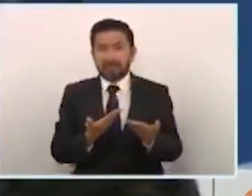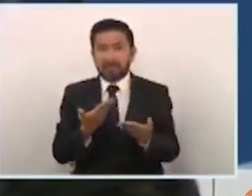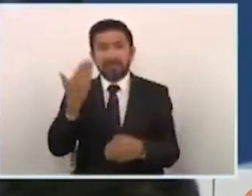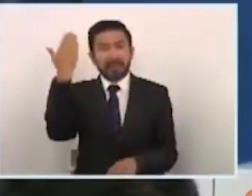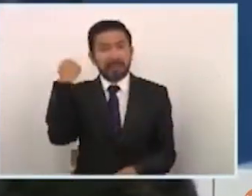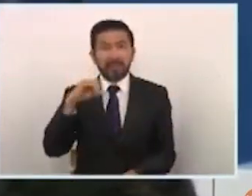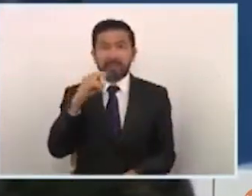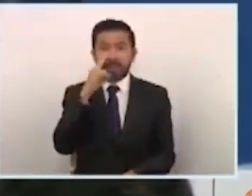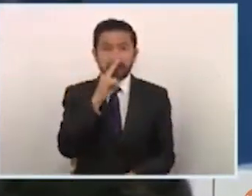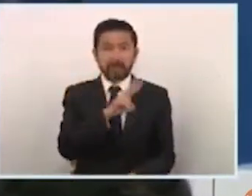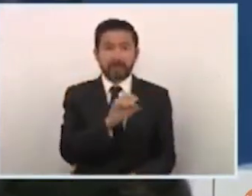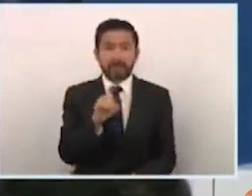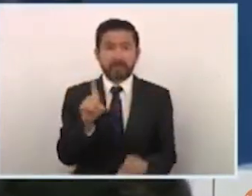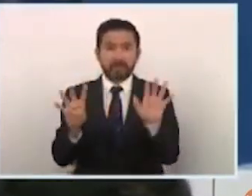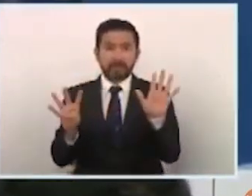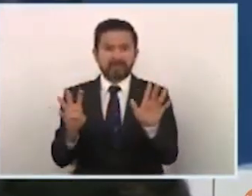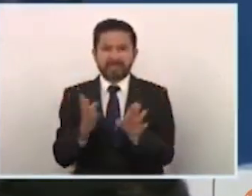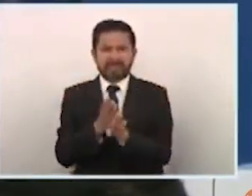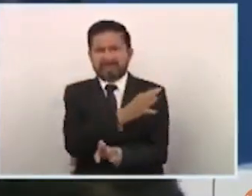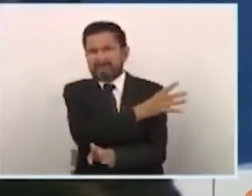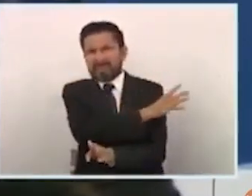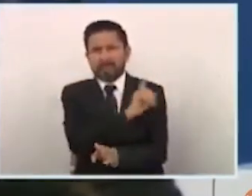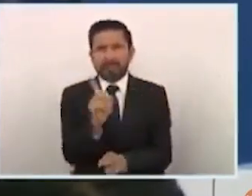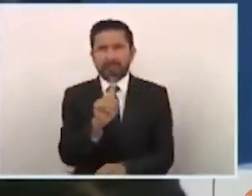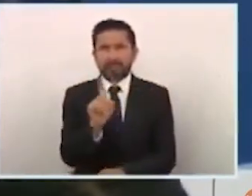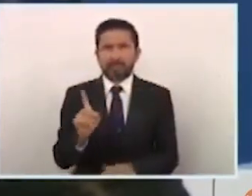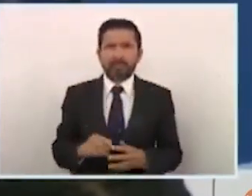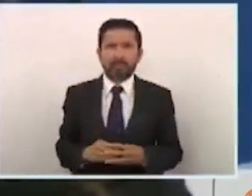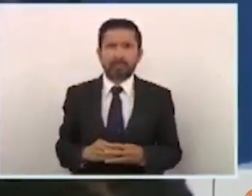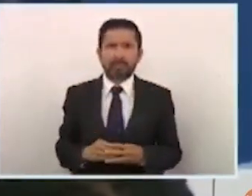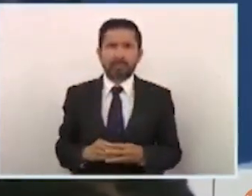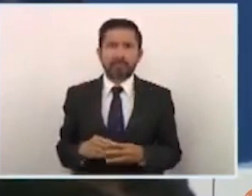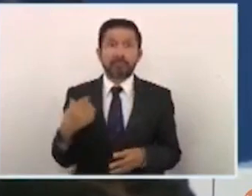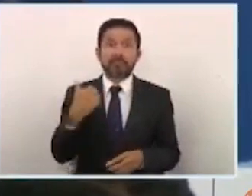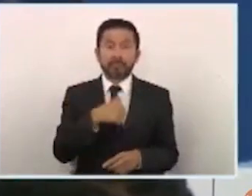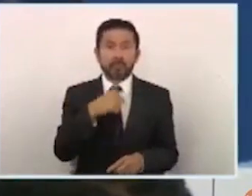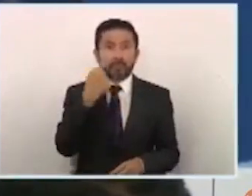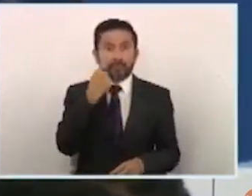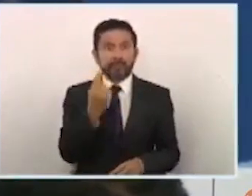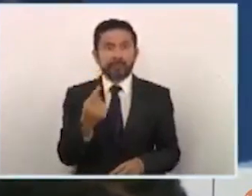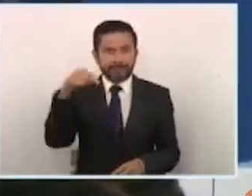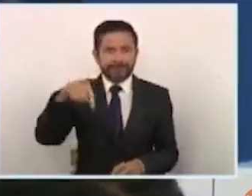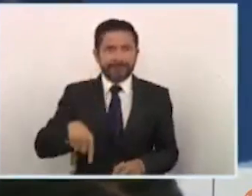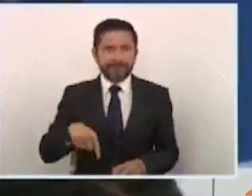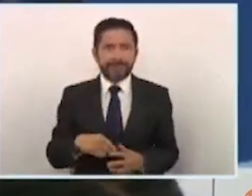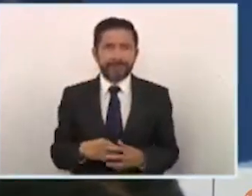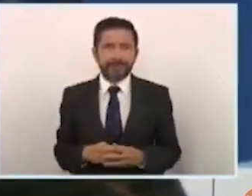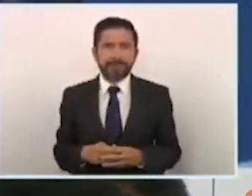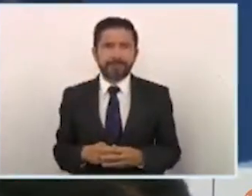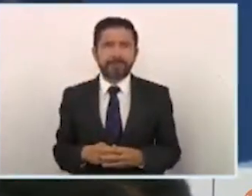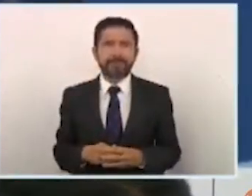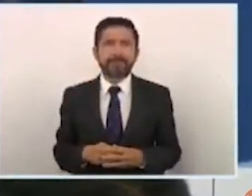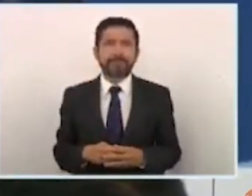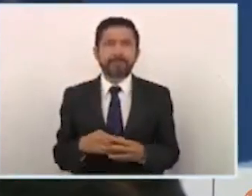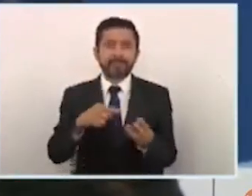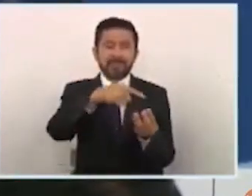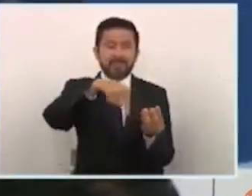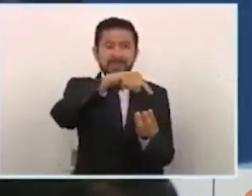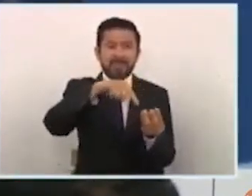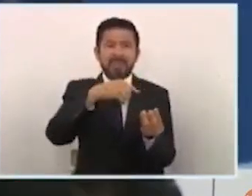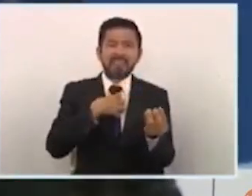antes de junio del 2019. Lo que hemos visto ahora de la